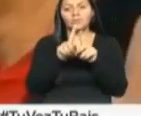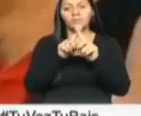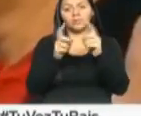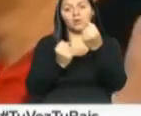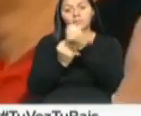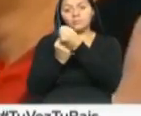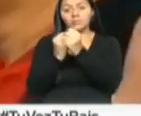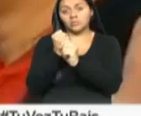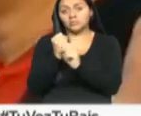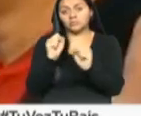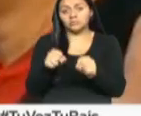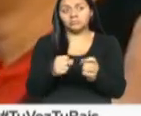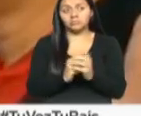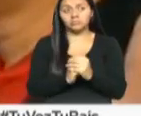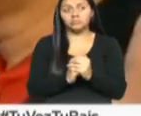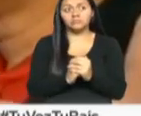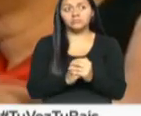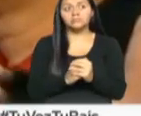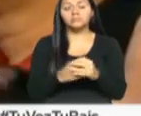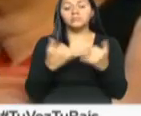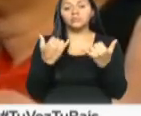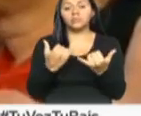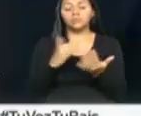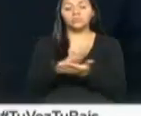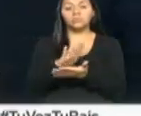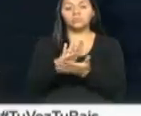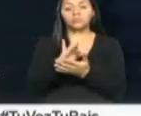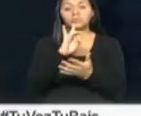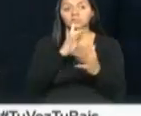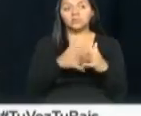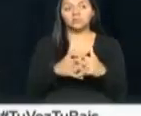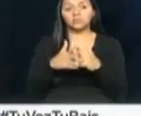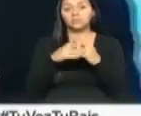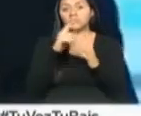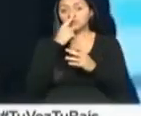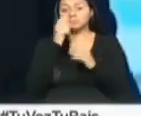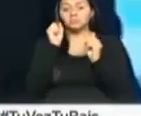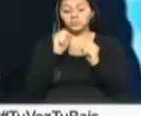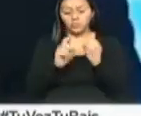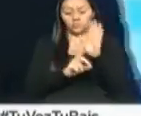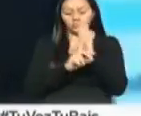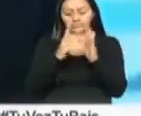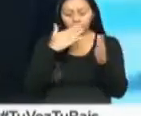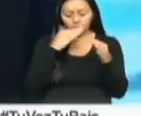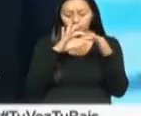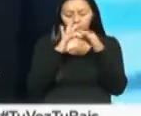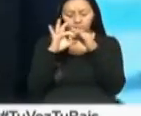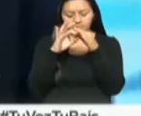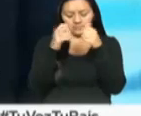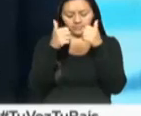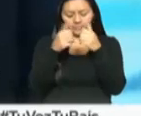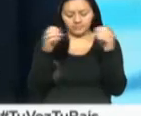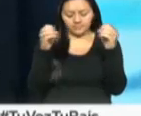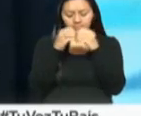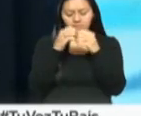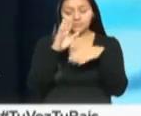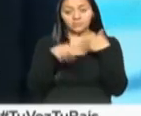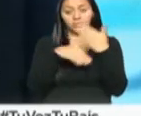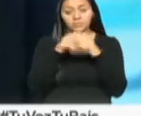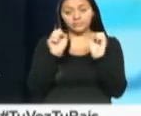su trabajo. Sentimos que nuestros socios estadounidenses están interesados en desarrollar esta cooperación y es una buena